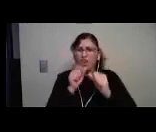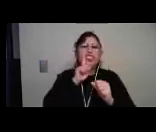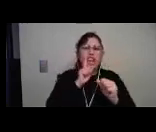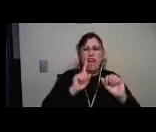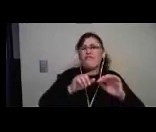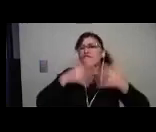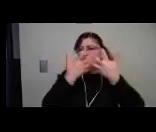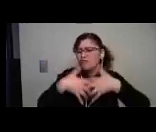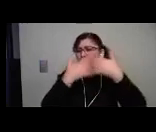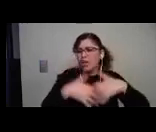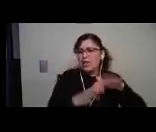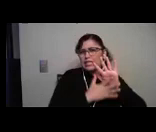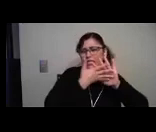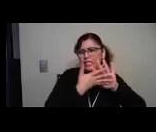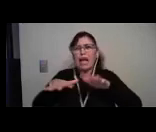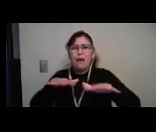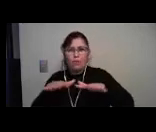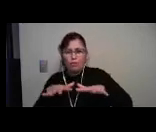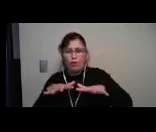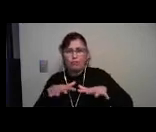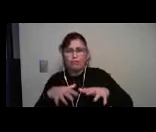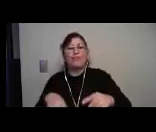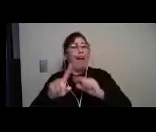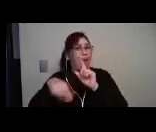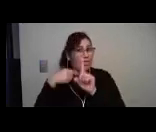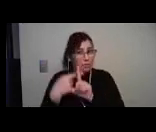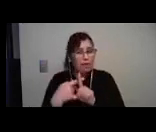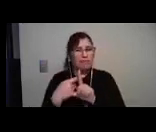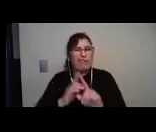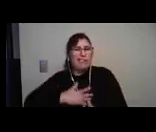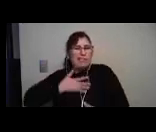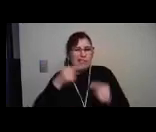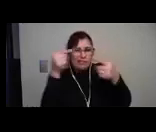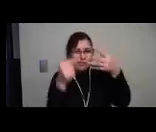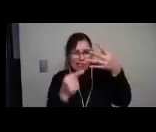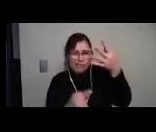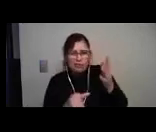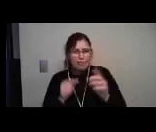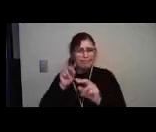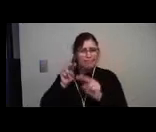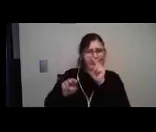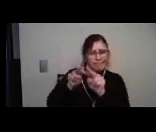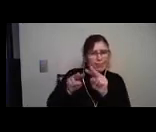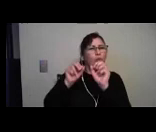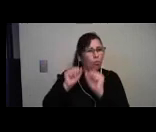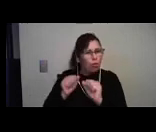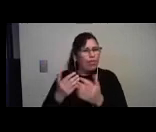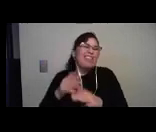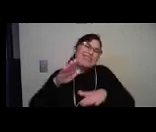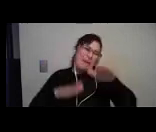motoras, ¿ya? Y los síntomas que pueden aparecer en esta neuropatía o polineuropatía va a